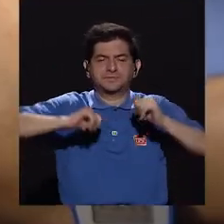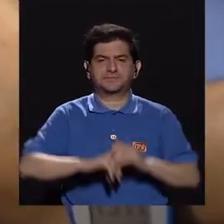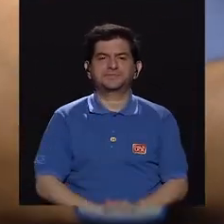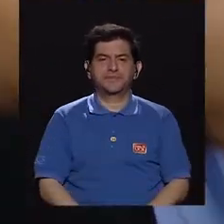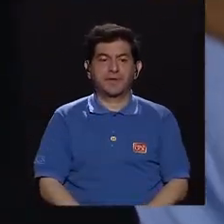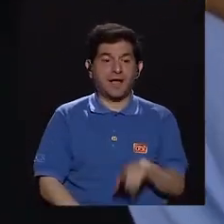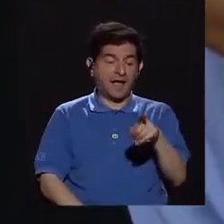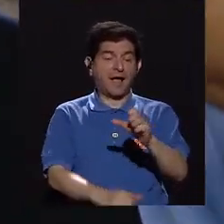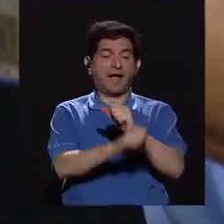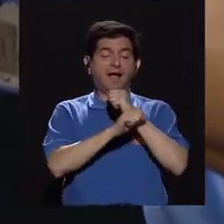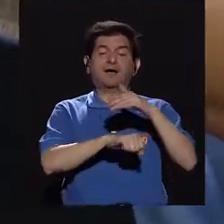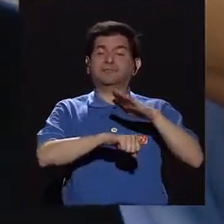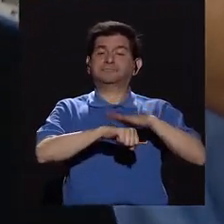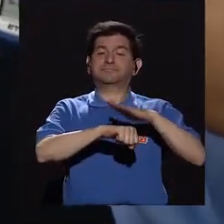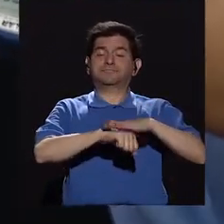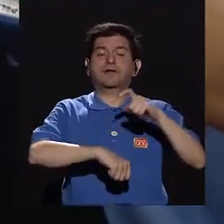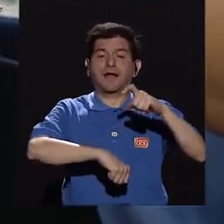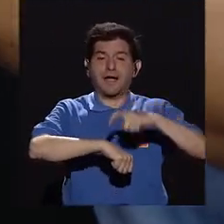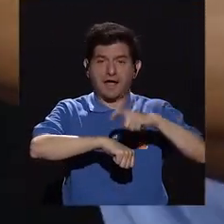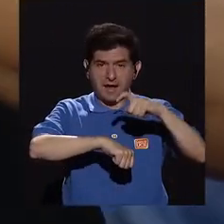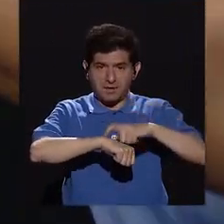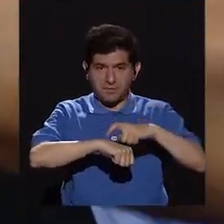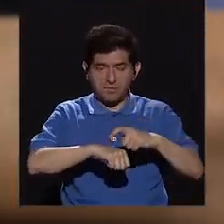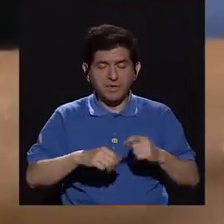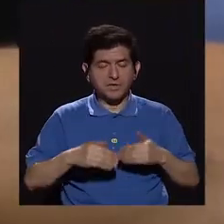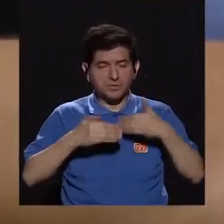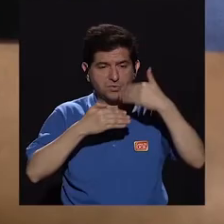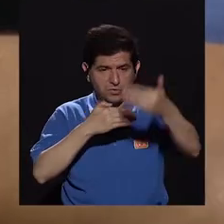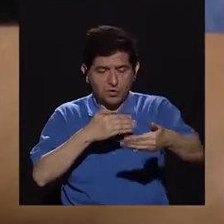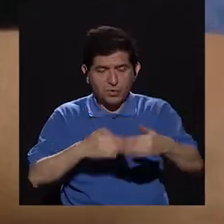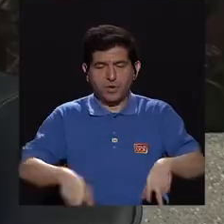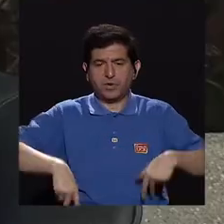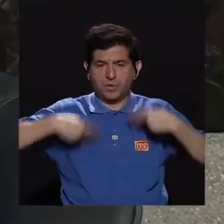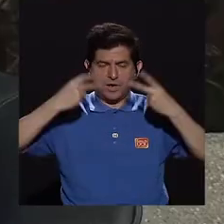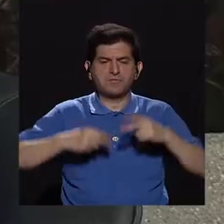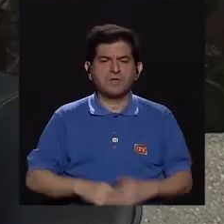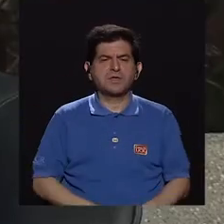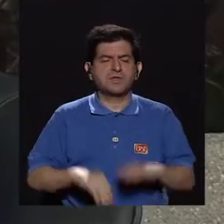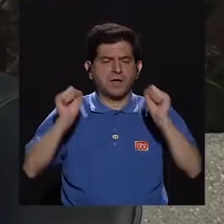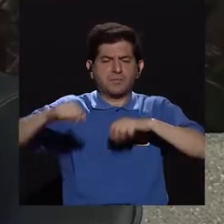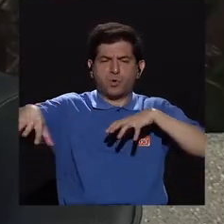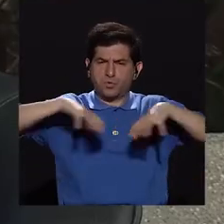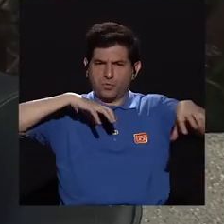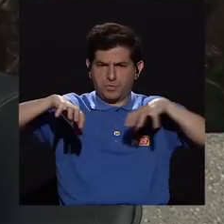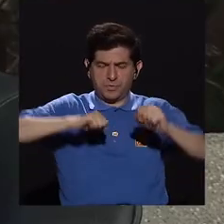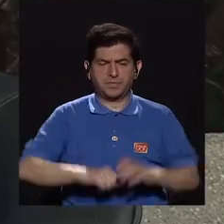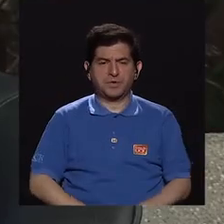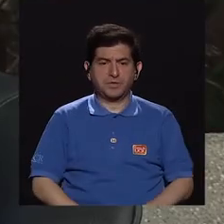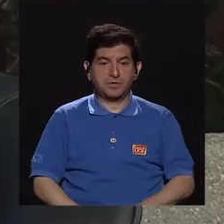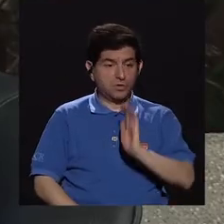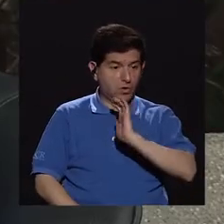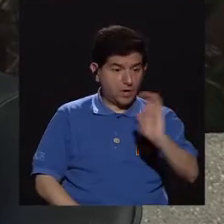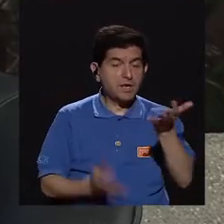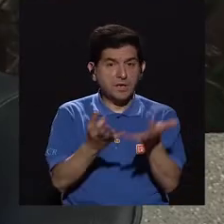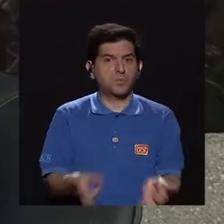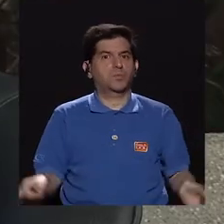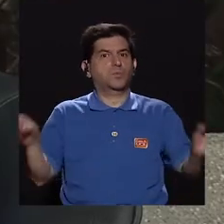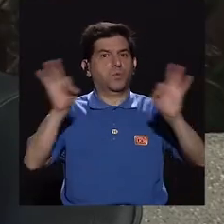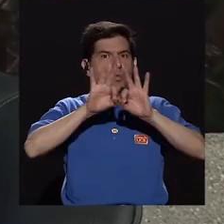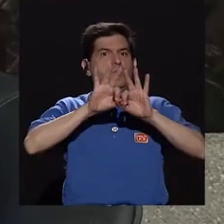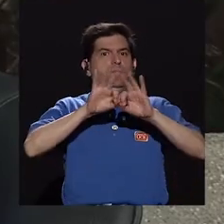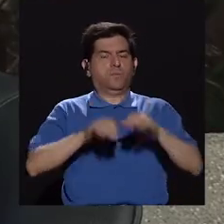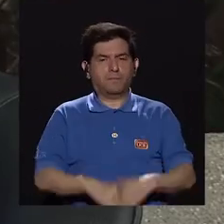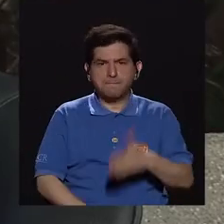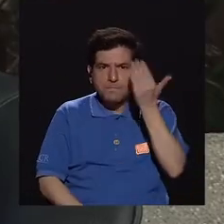Y eso le va a dar seguridad a la hora, seguridad para el resto de su vida, ¿verdad? Para explorar y poder moverse. El movimiento en el niño es